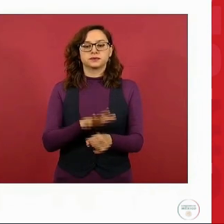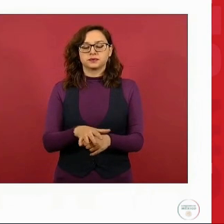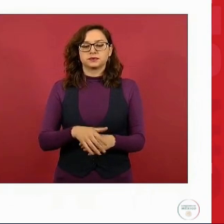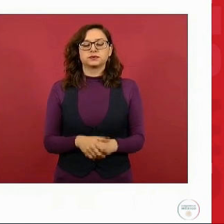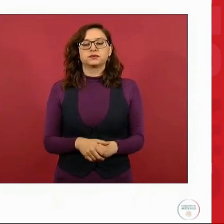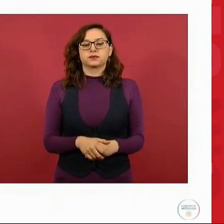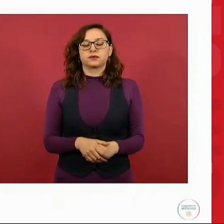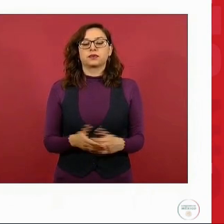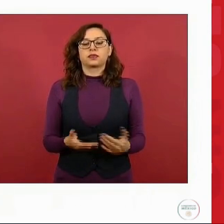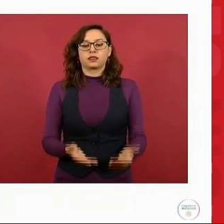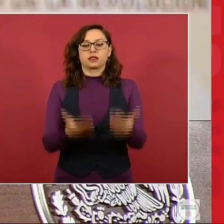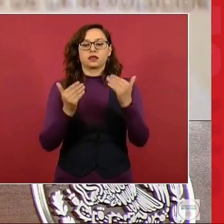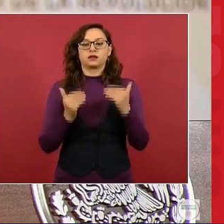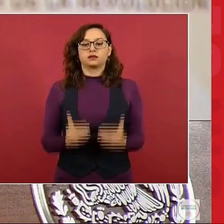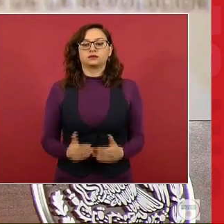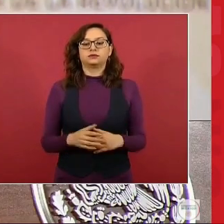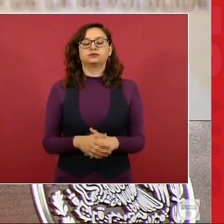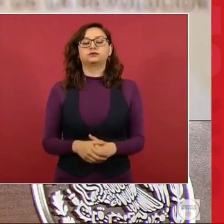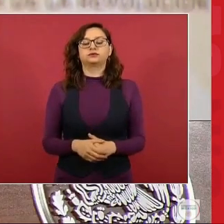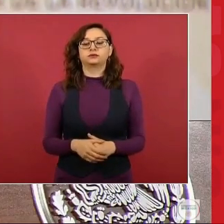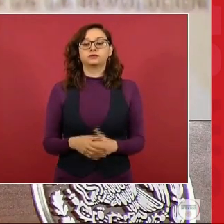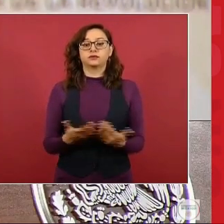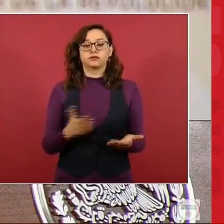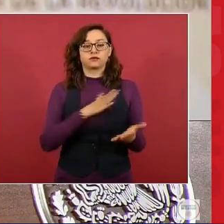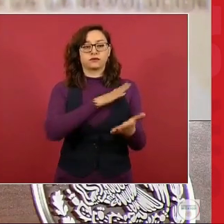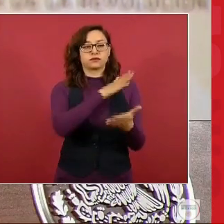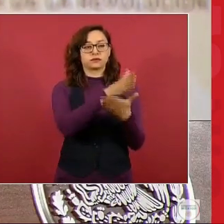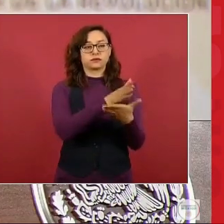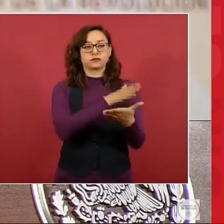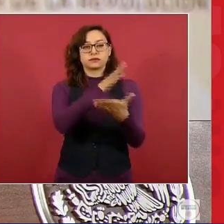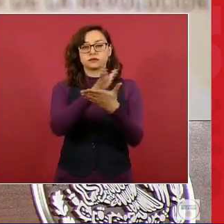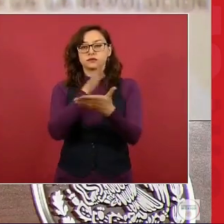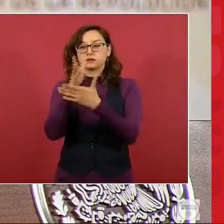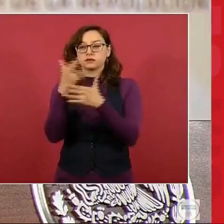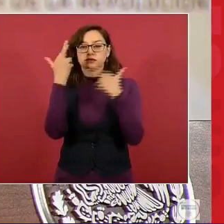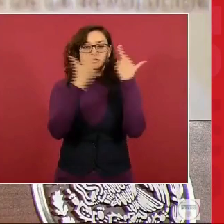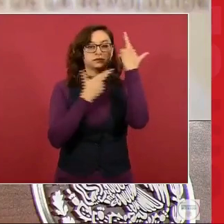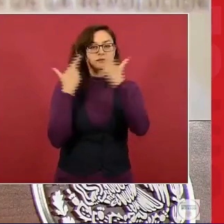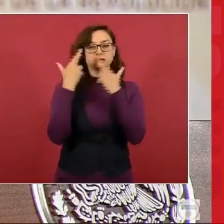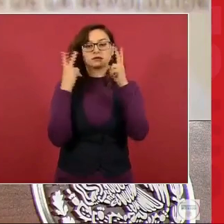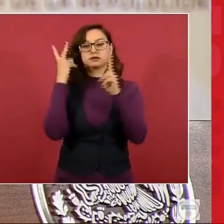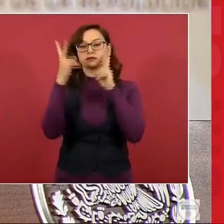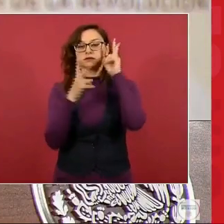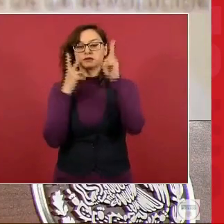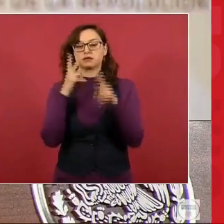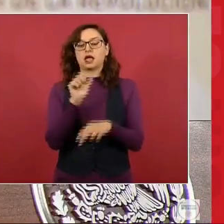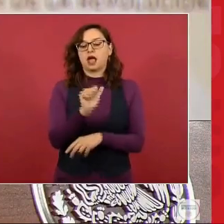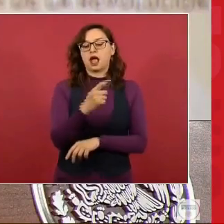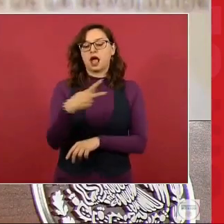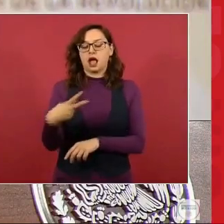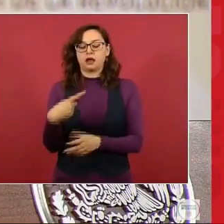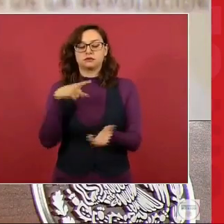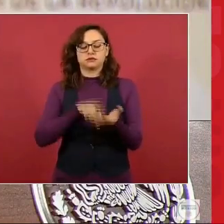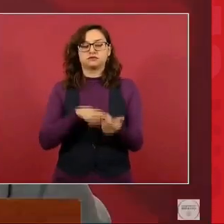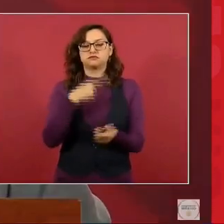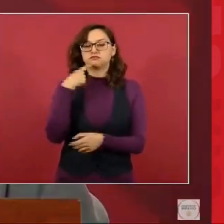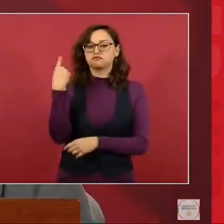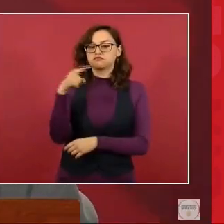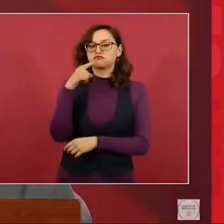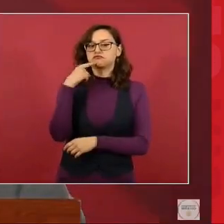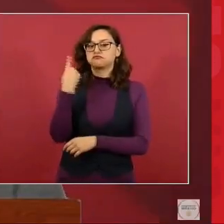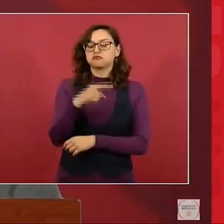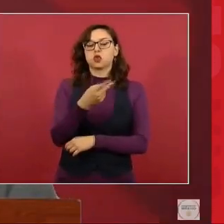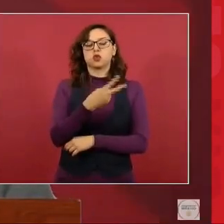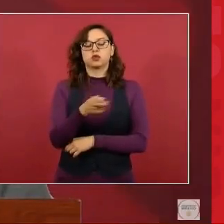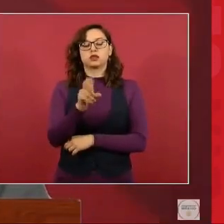tema de verificación de gasolineras, atendimos a través de la app de Litro por Litro